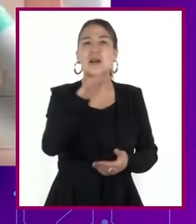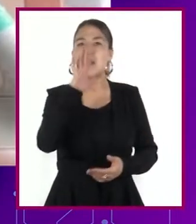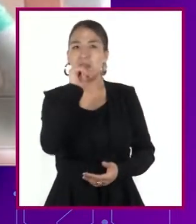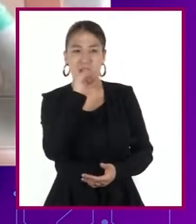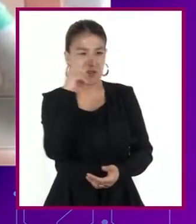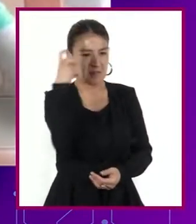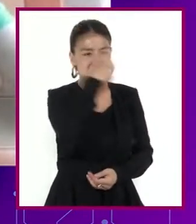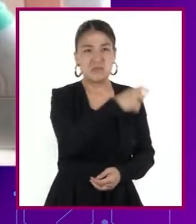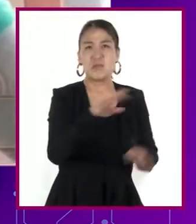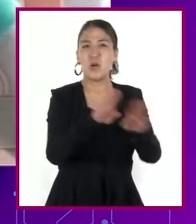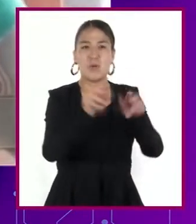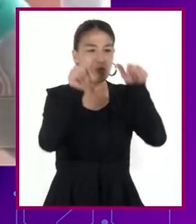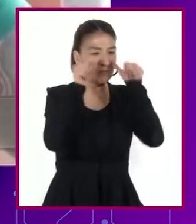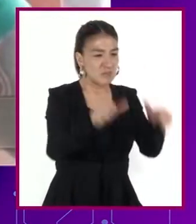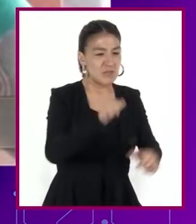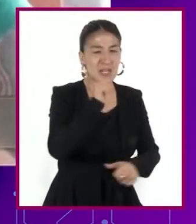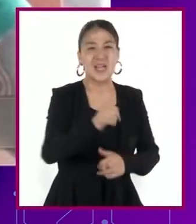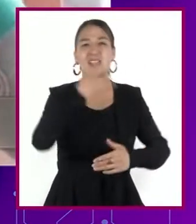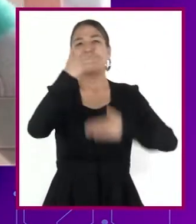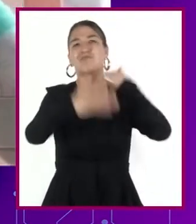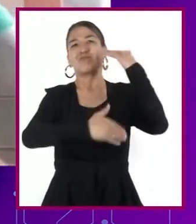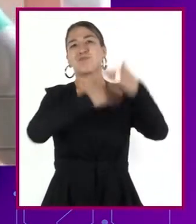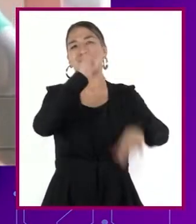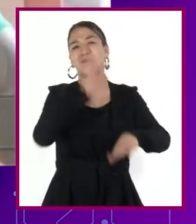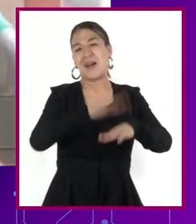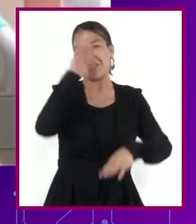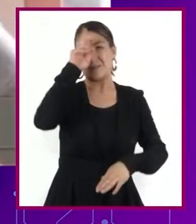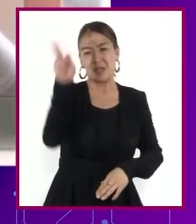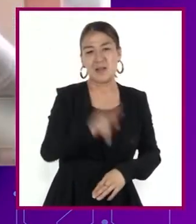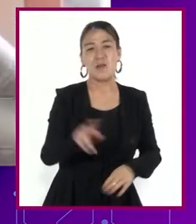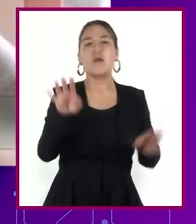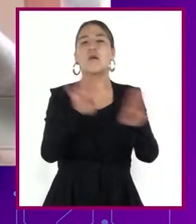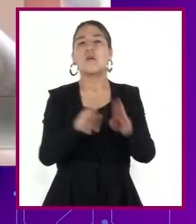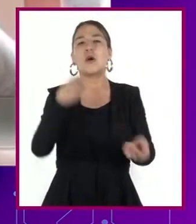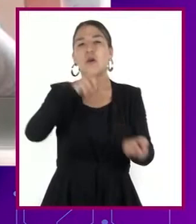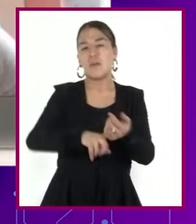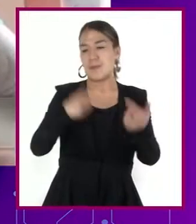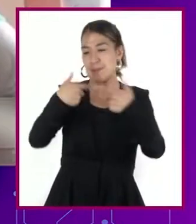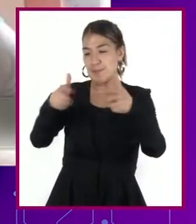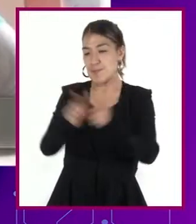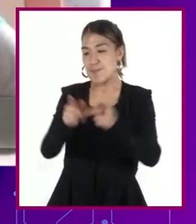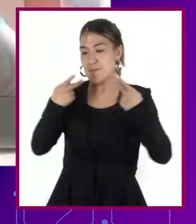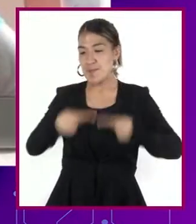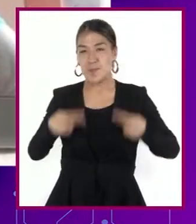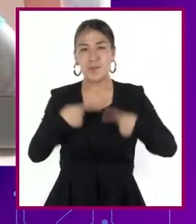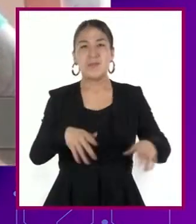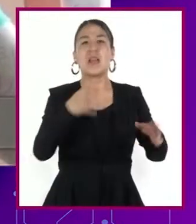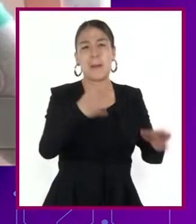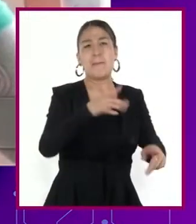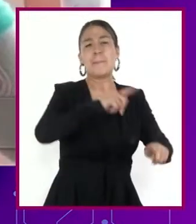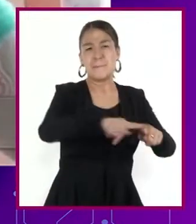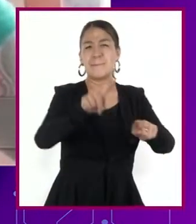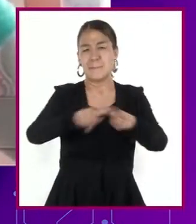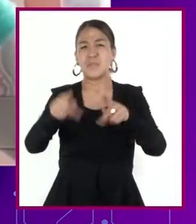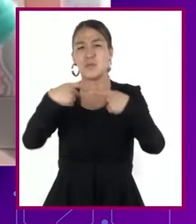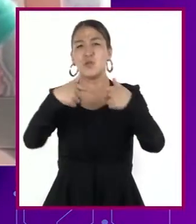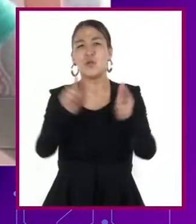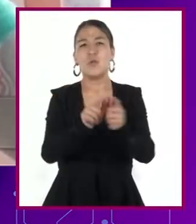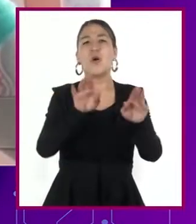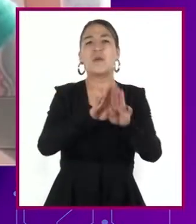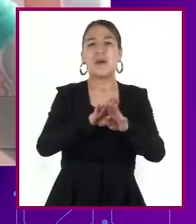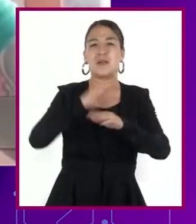que no son atendidos y que tienen que ver con la necesidad o necesidades de un grupo de personas o de varios grupos